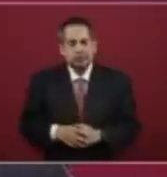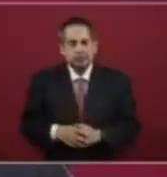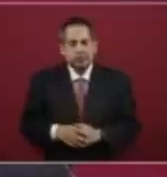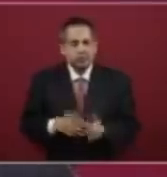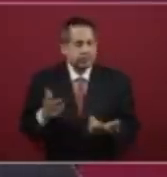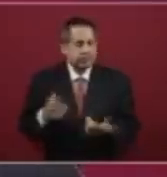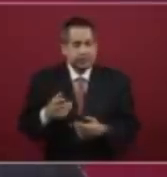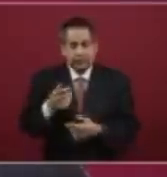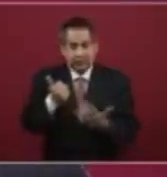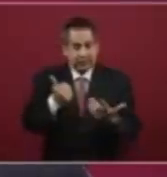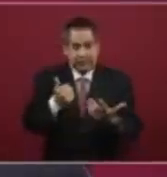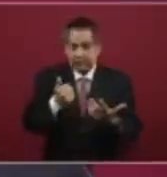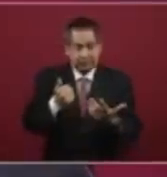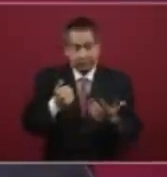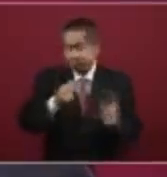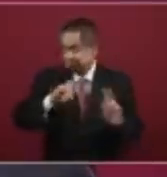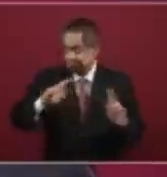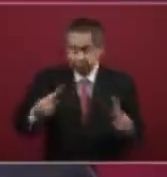Entonces los 6 se van a vender,